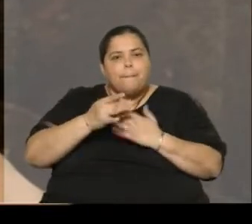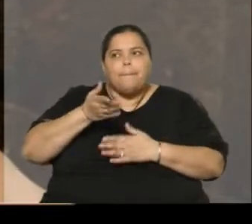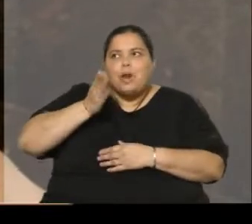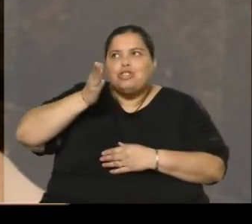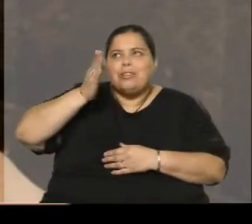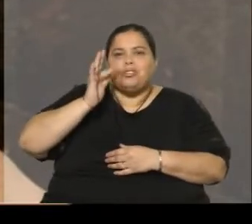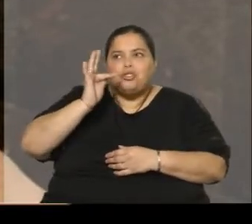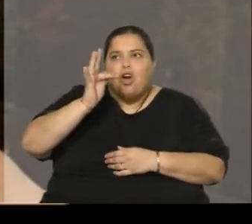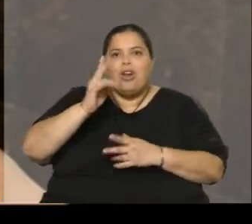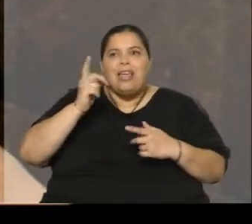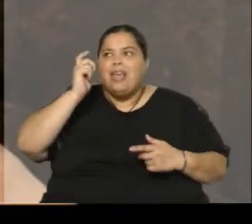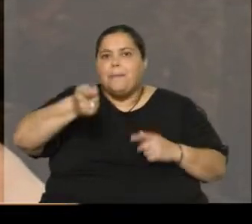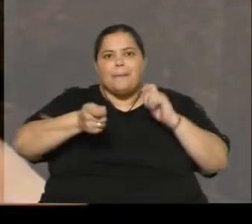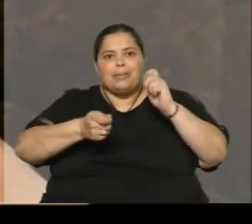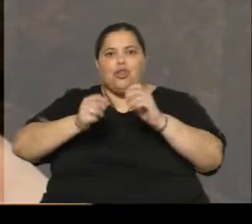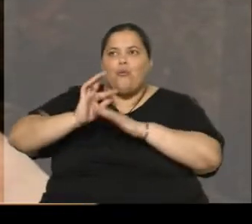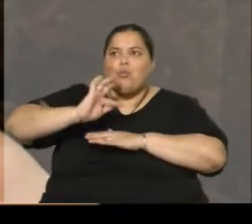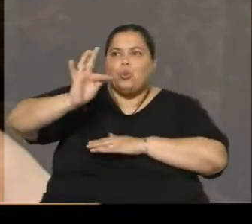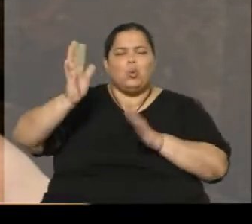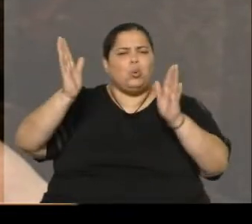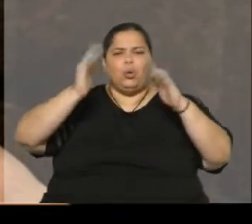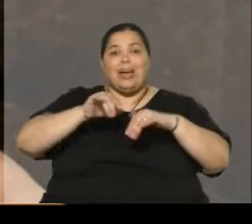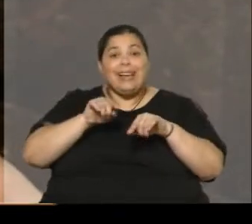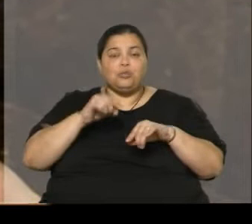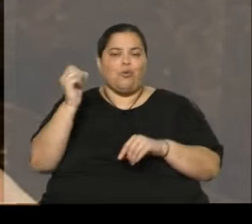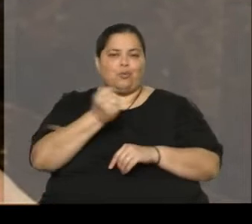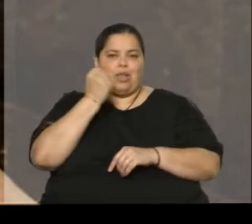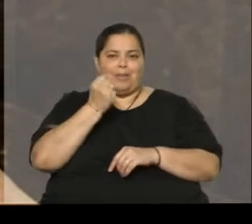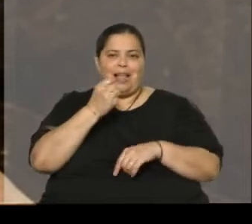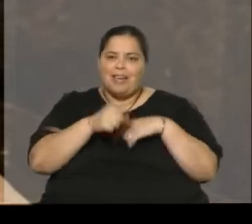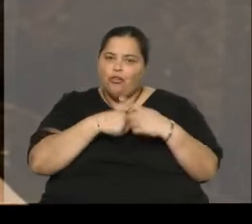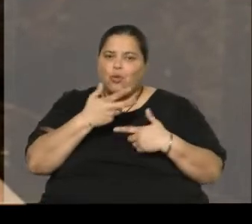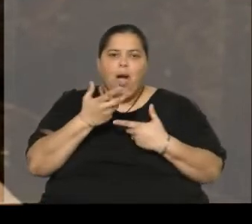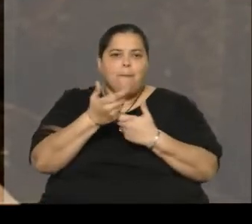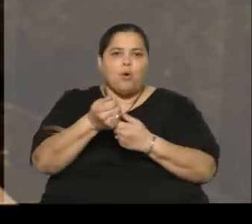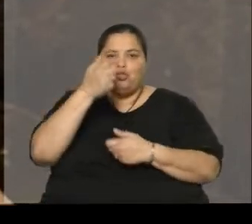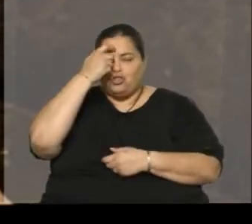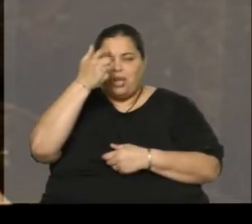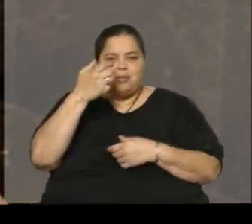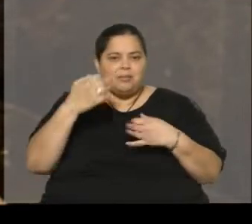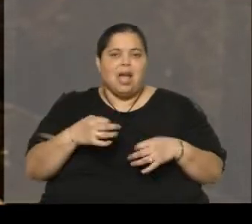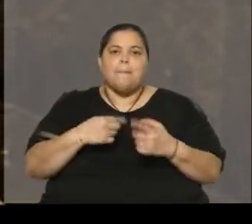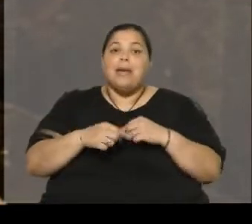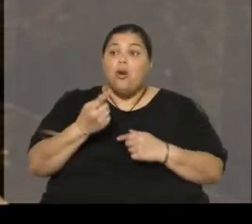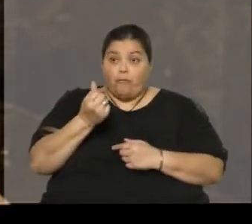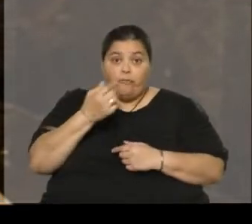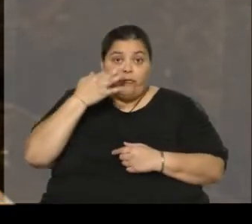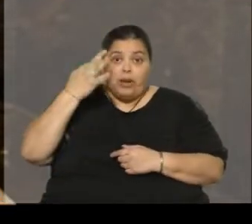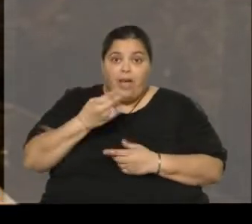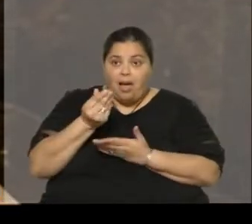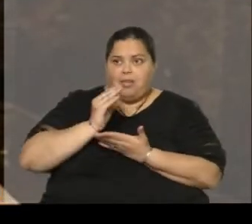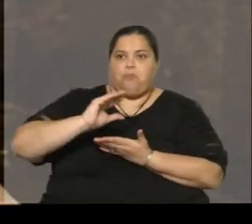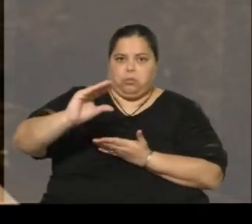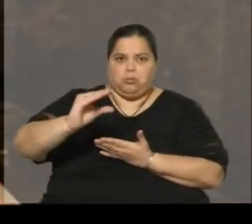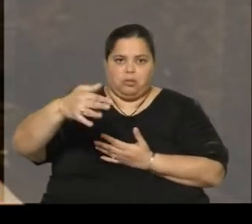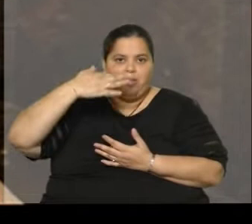con inversión a largo plazo. Eso es fundamental, que se siga apoyando la ciencia, pero con números que incrementen